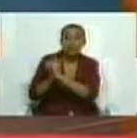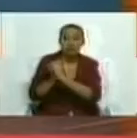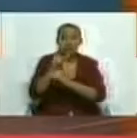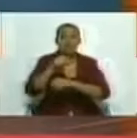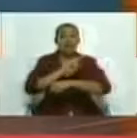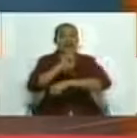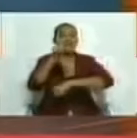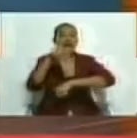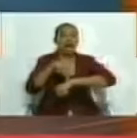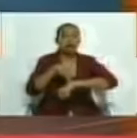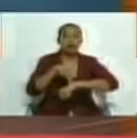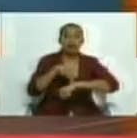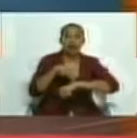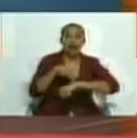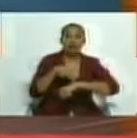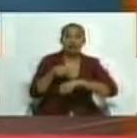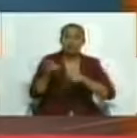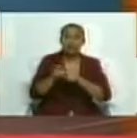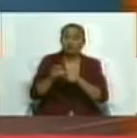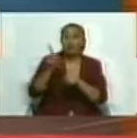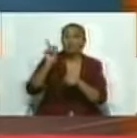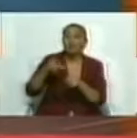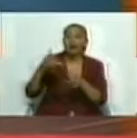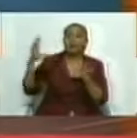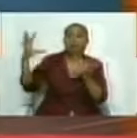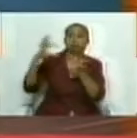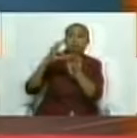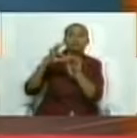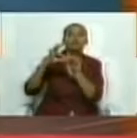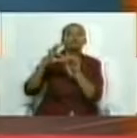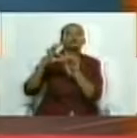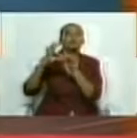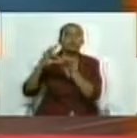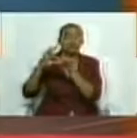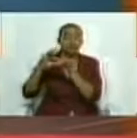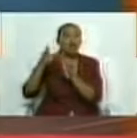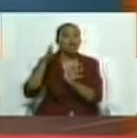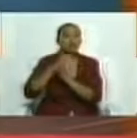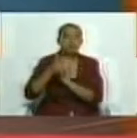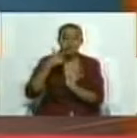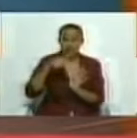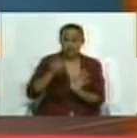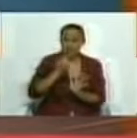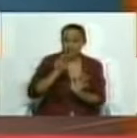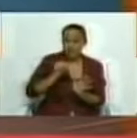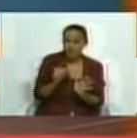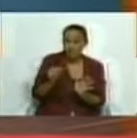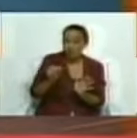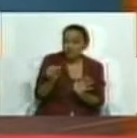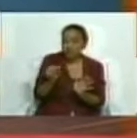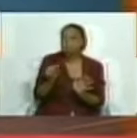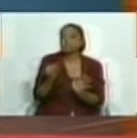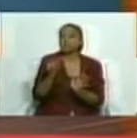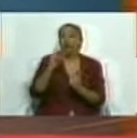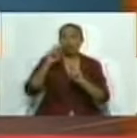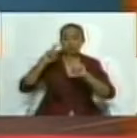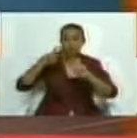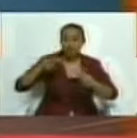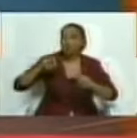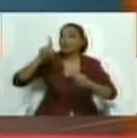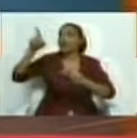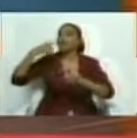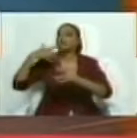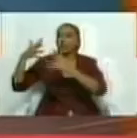cooperación penal y policial la cooperación penal y policial no la persecución contra los